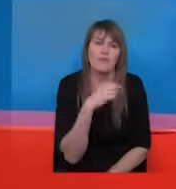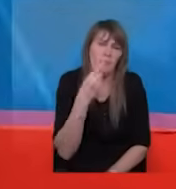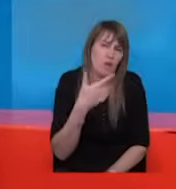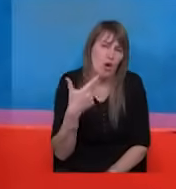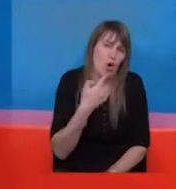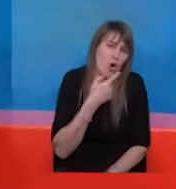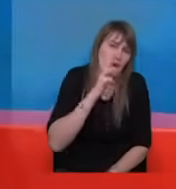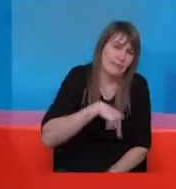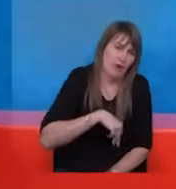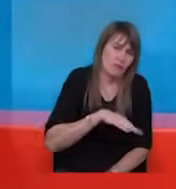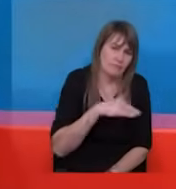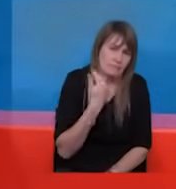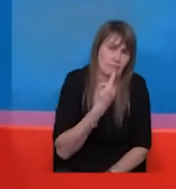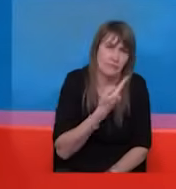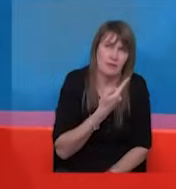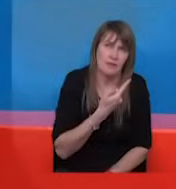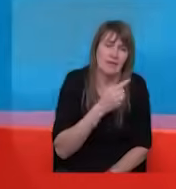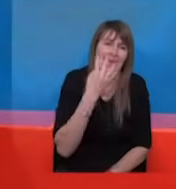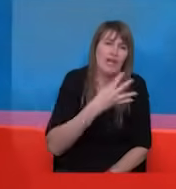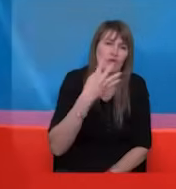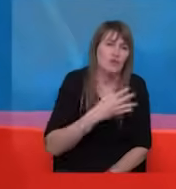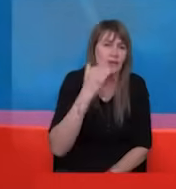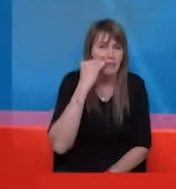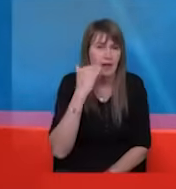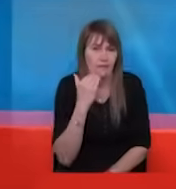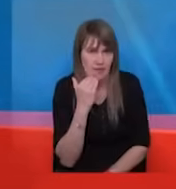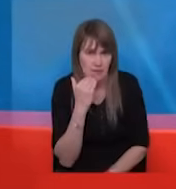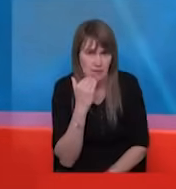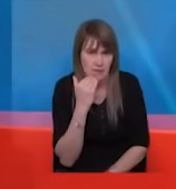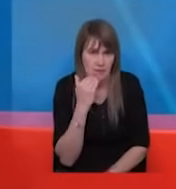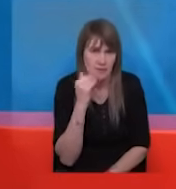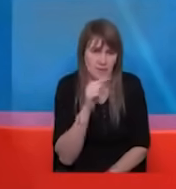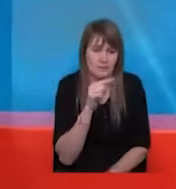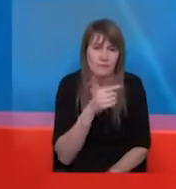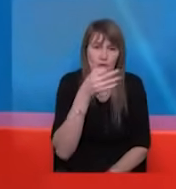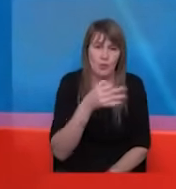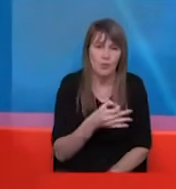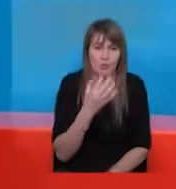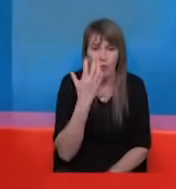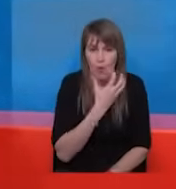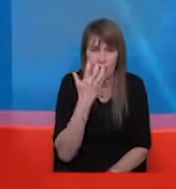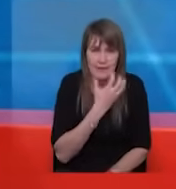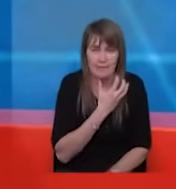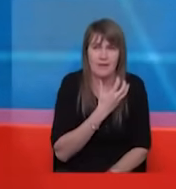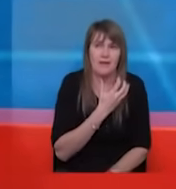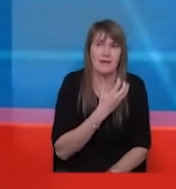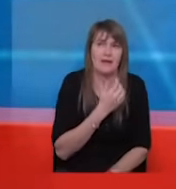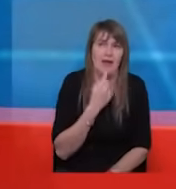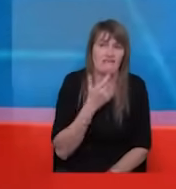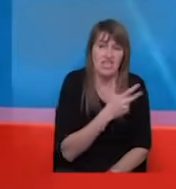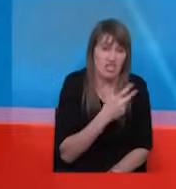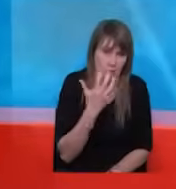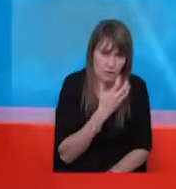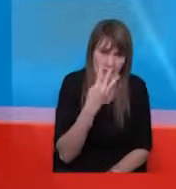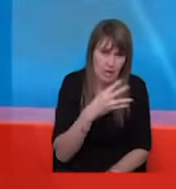después, fue ejecutado el 14 de abril, esa fecha trágica para sí, nuestro país sí. También, ¿no?